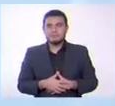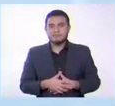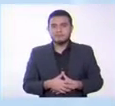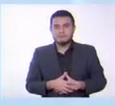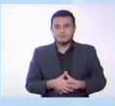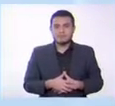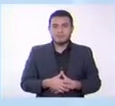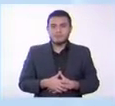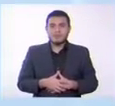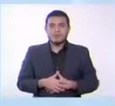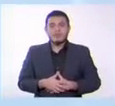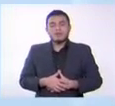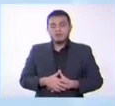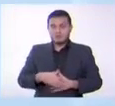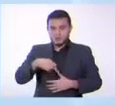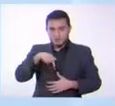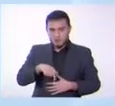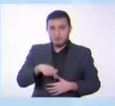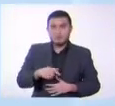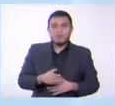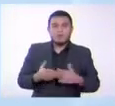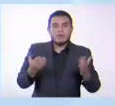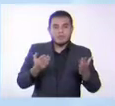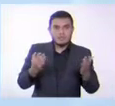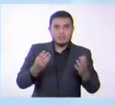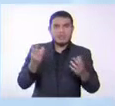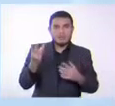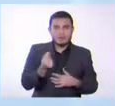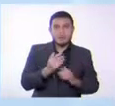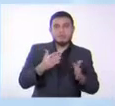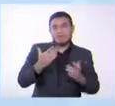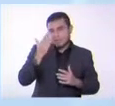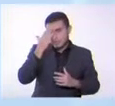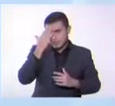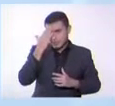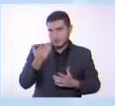Ahora puedo establecer la ecuación para encontrar el valor de X.